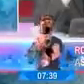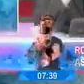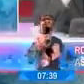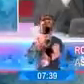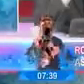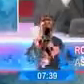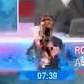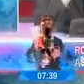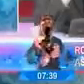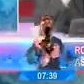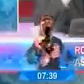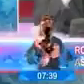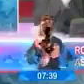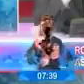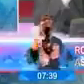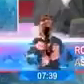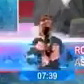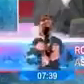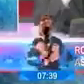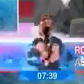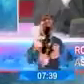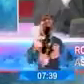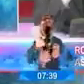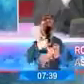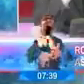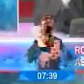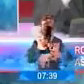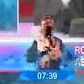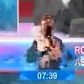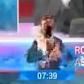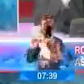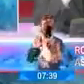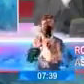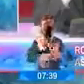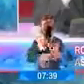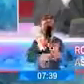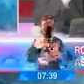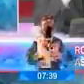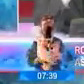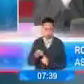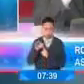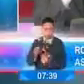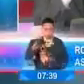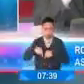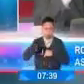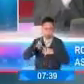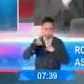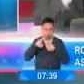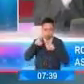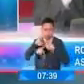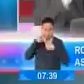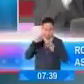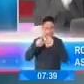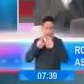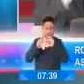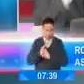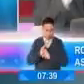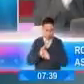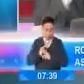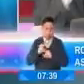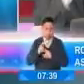época. Ya que empecemos una revisión, el Ministerio de Salud importante que tiene que responder esta pregunta, pero